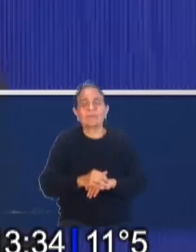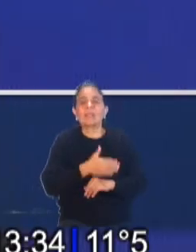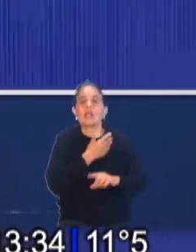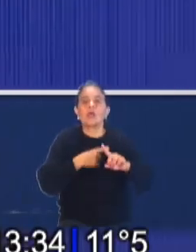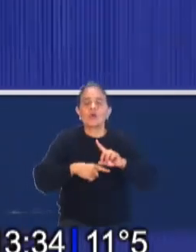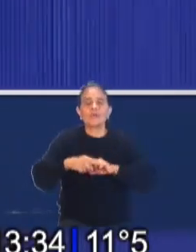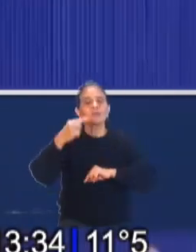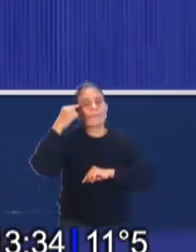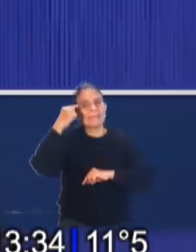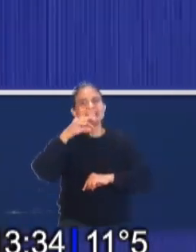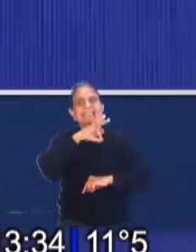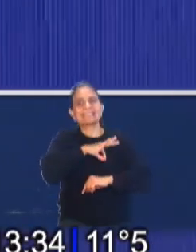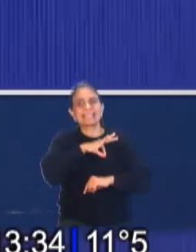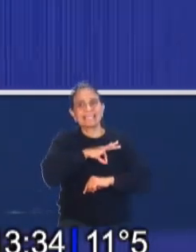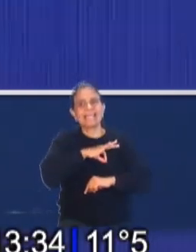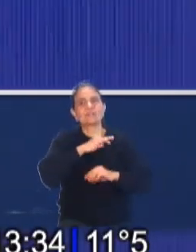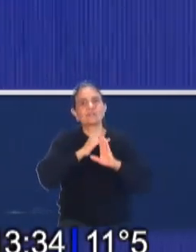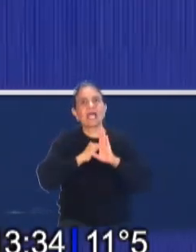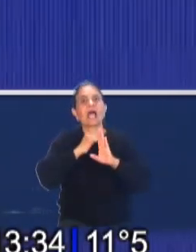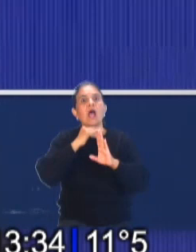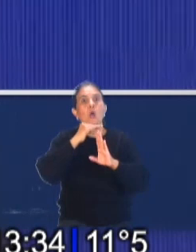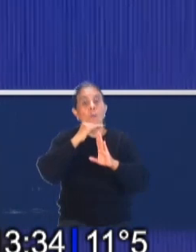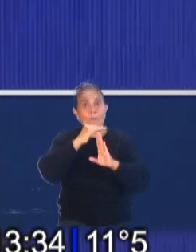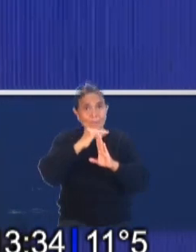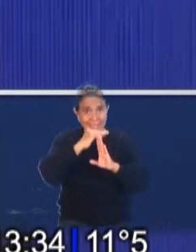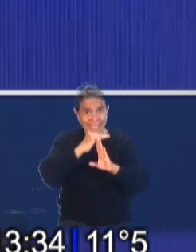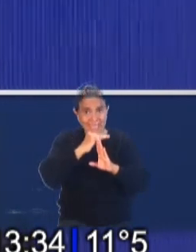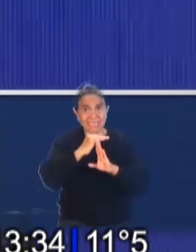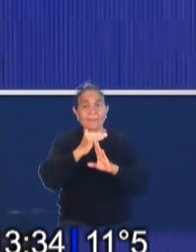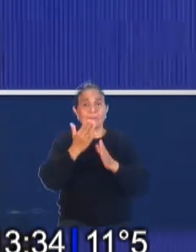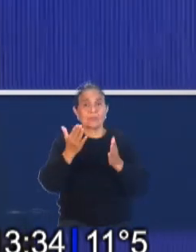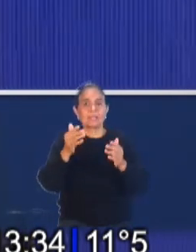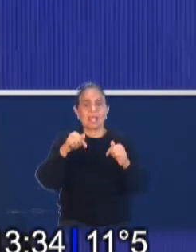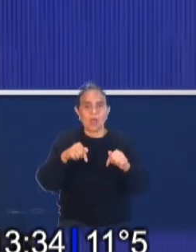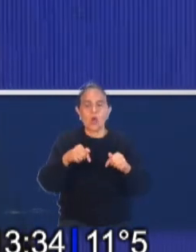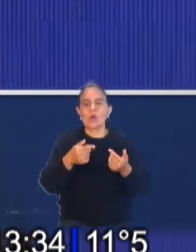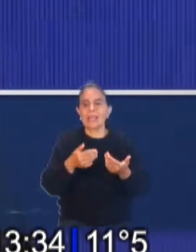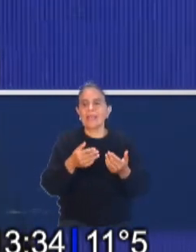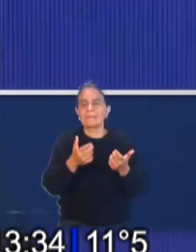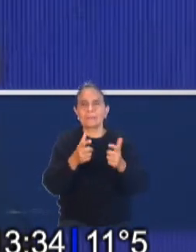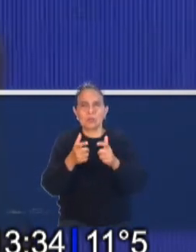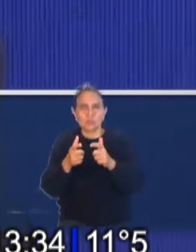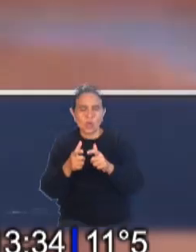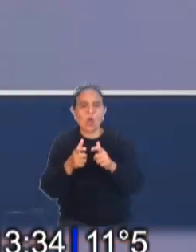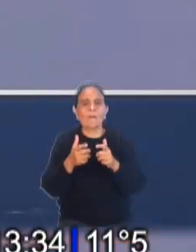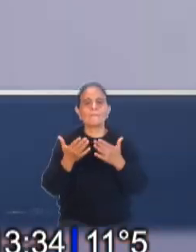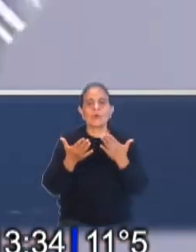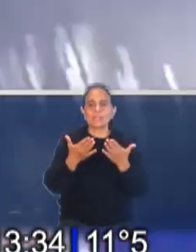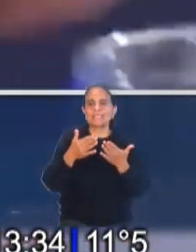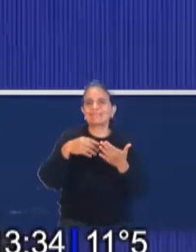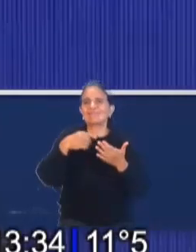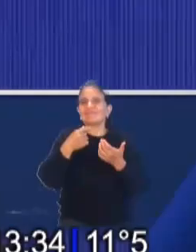aumentos salariales con suma fija dentro del marco de las paritarias para revertir los efectos de